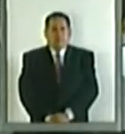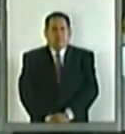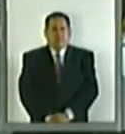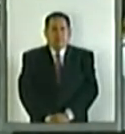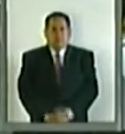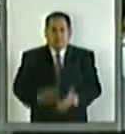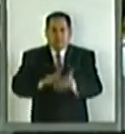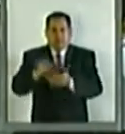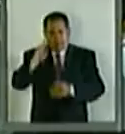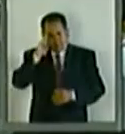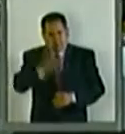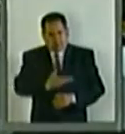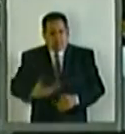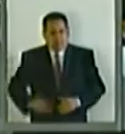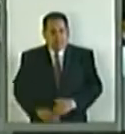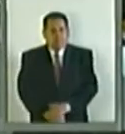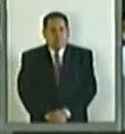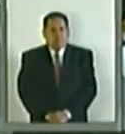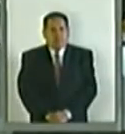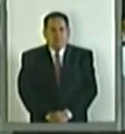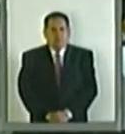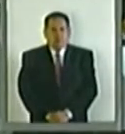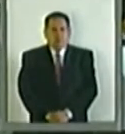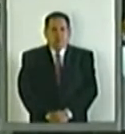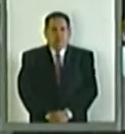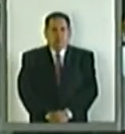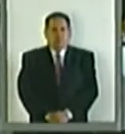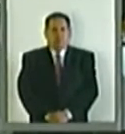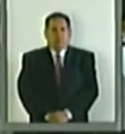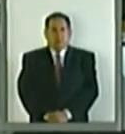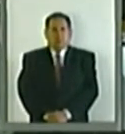Gracias, señor presidente. Se baja aquí un poquito.